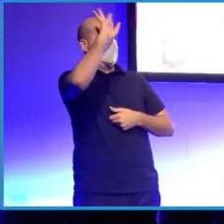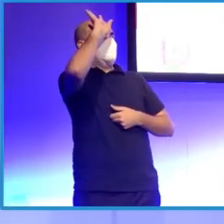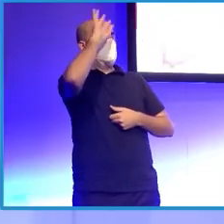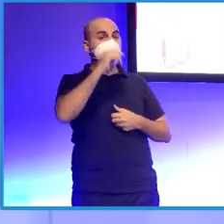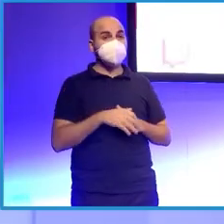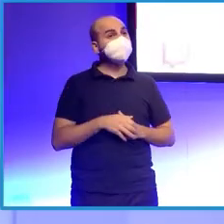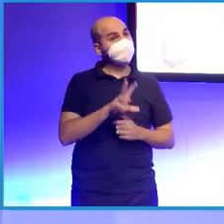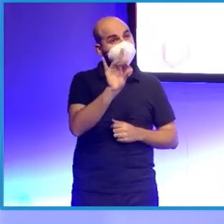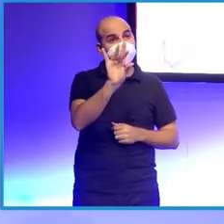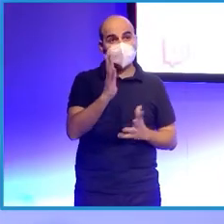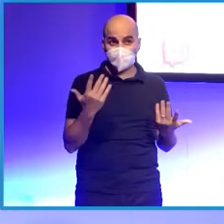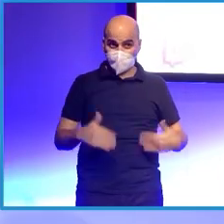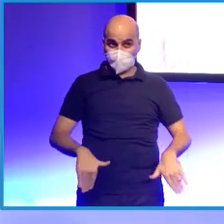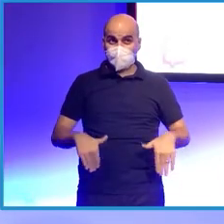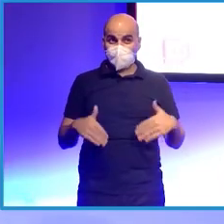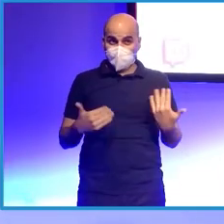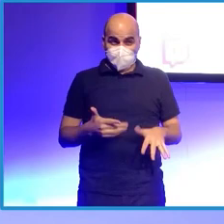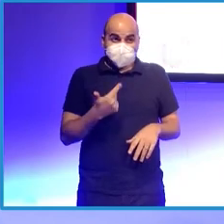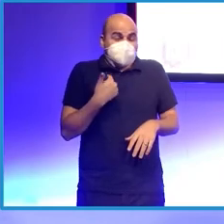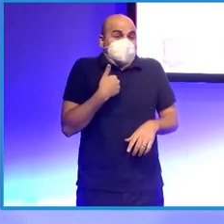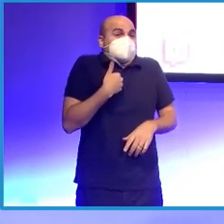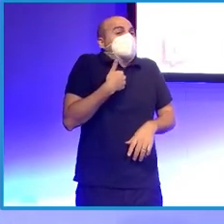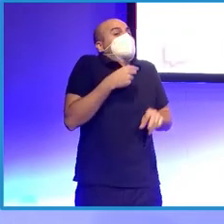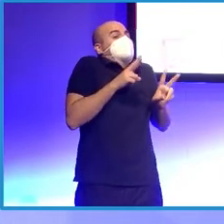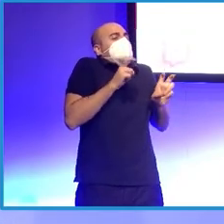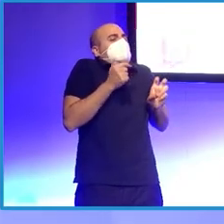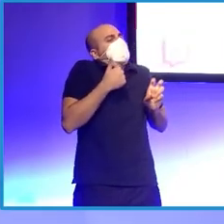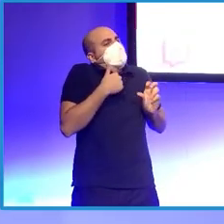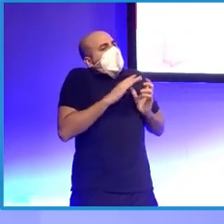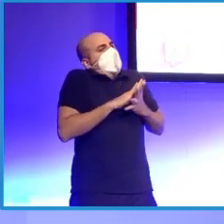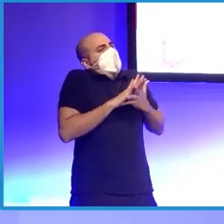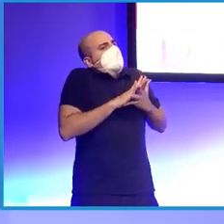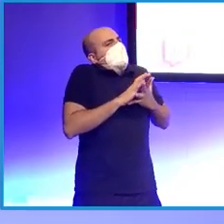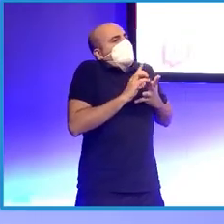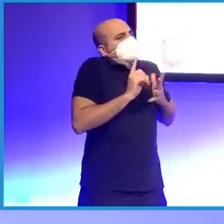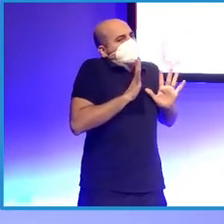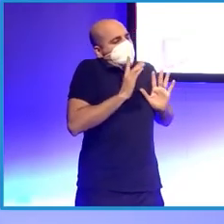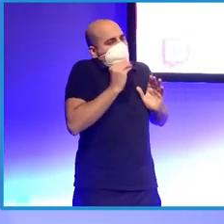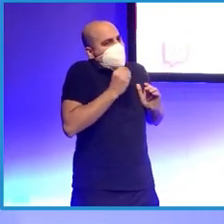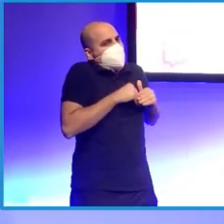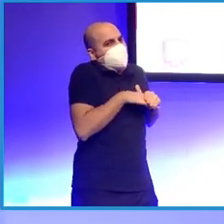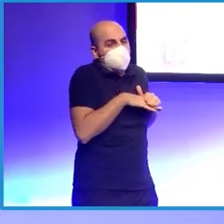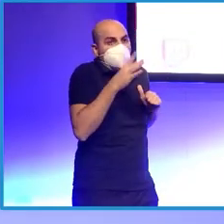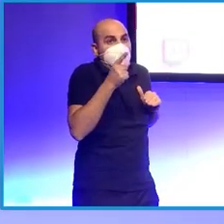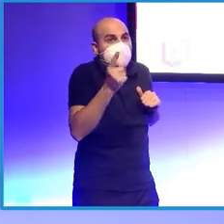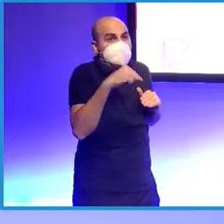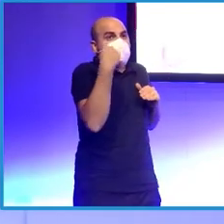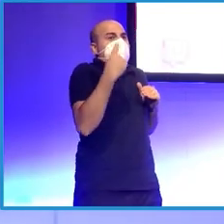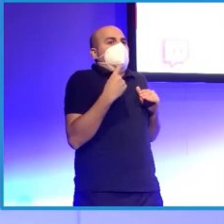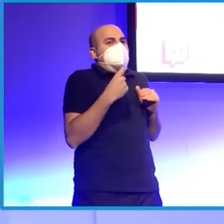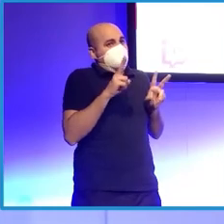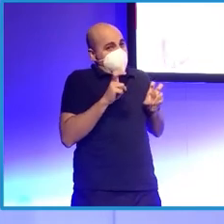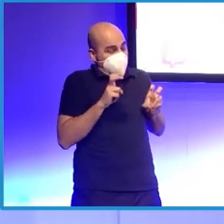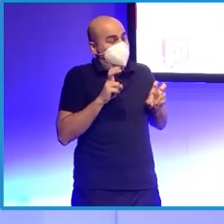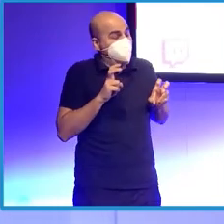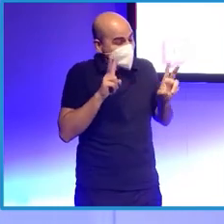abierto un melón hay muchos temas que digo esto es un pedazo de melón para hablar del tema no y el tema de la marca me mola mucho porque al final es algo